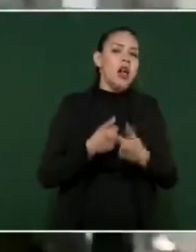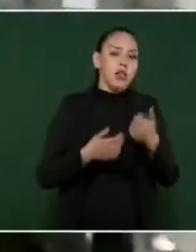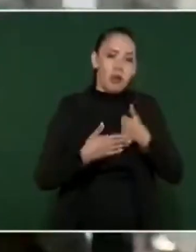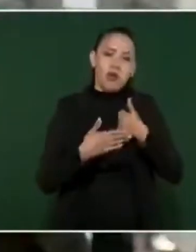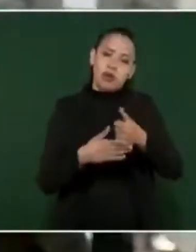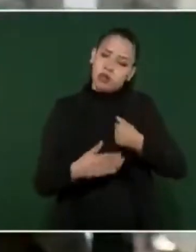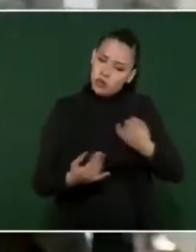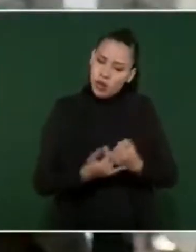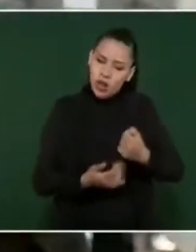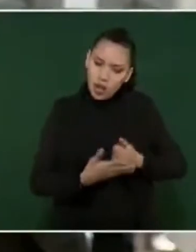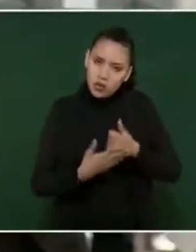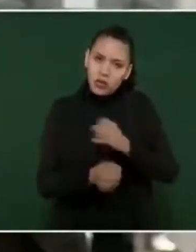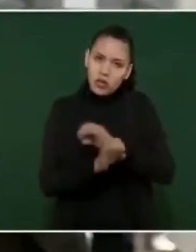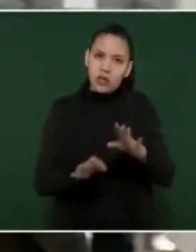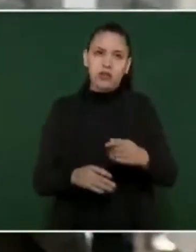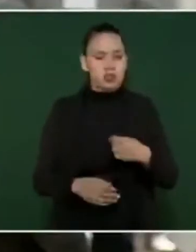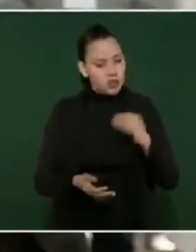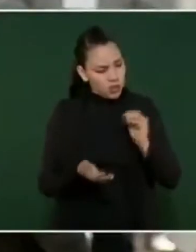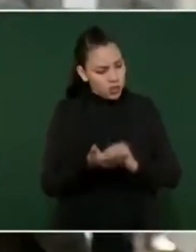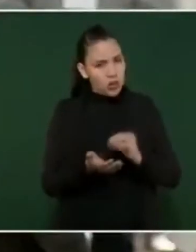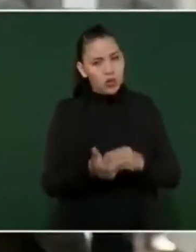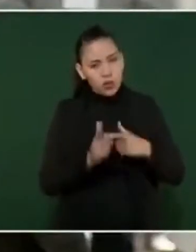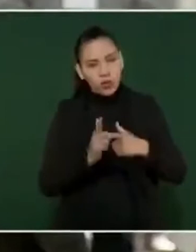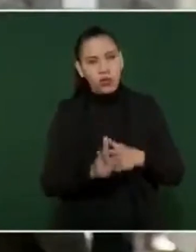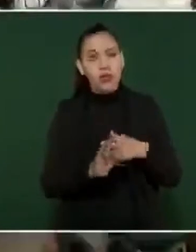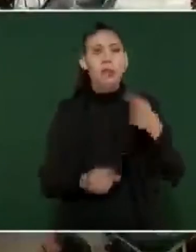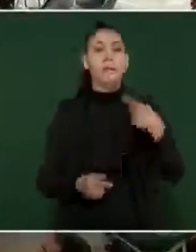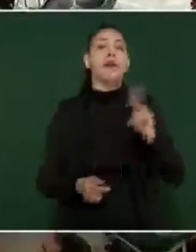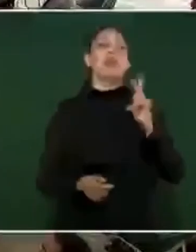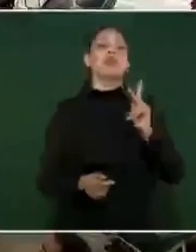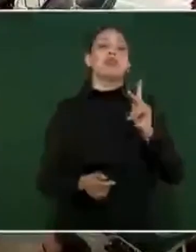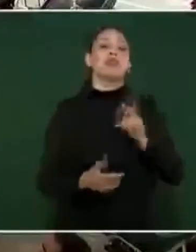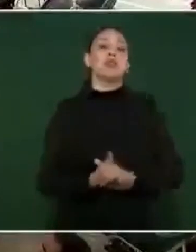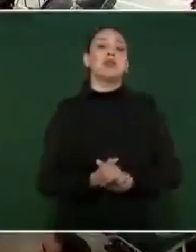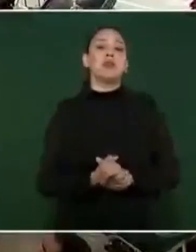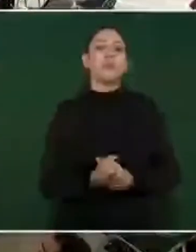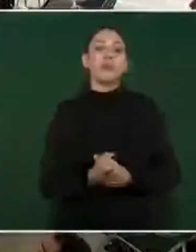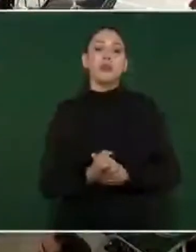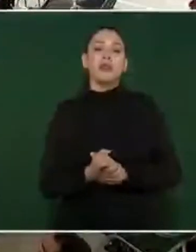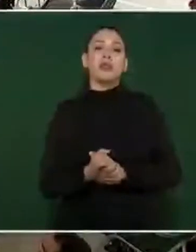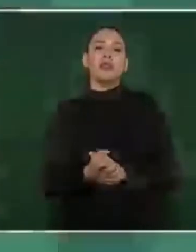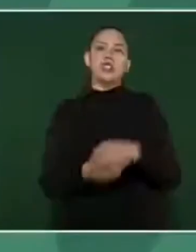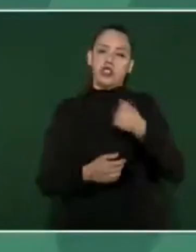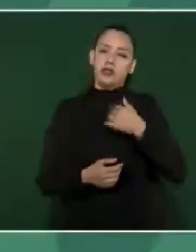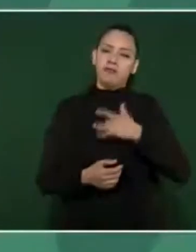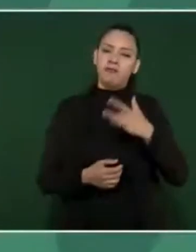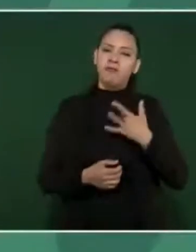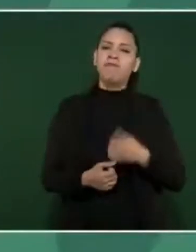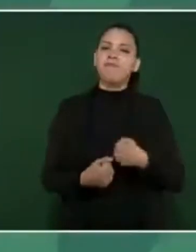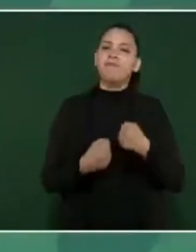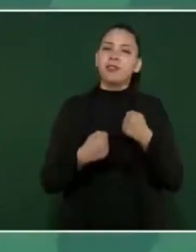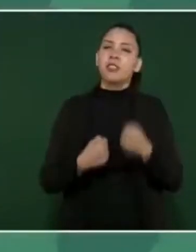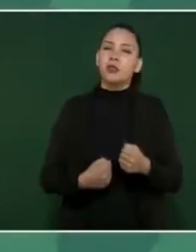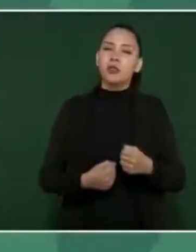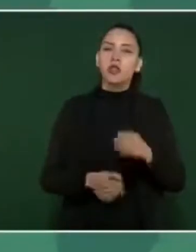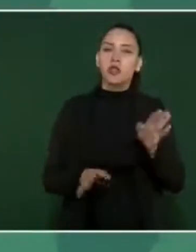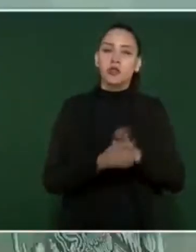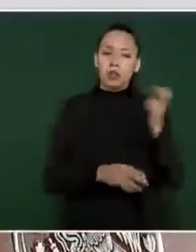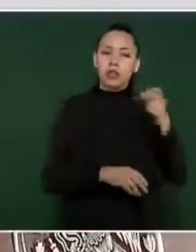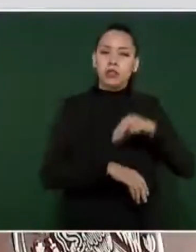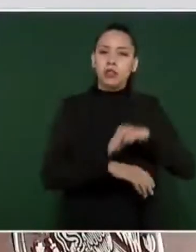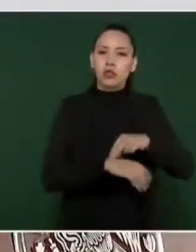yo estoy seguro que el doctor es un hombre de bien, un hombre bueno y justo, y a él se lo